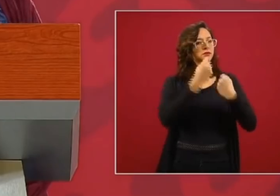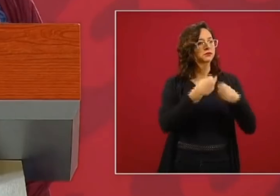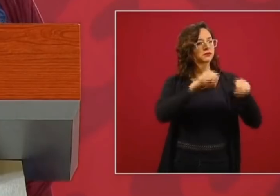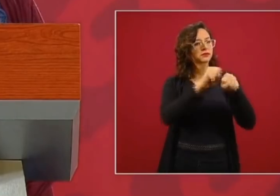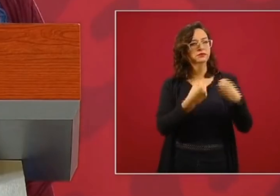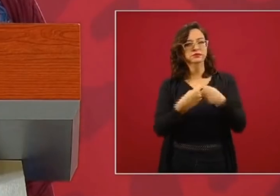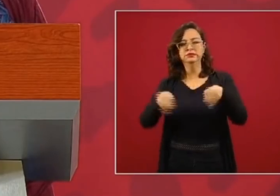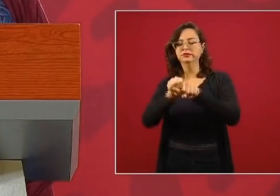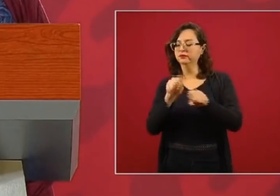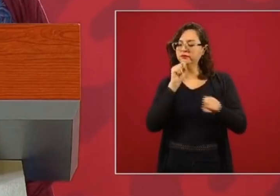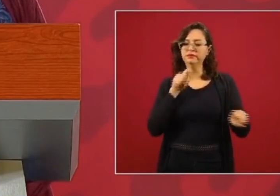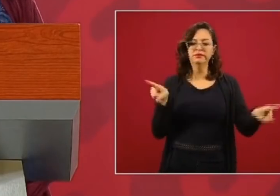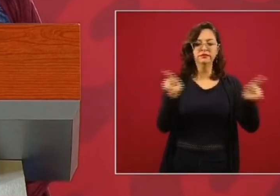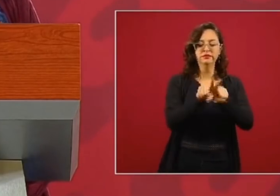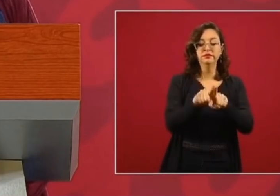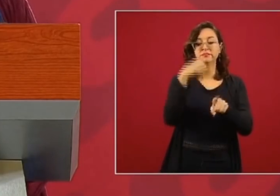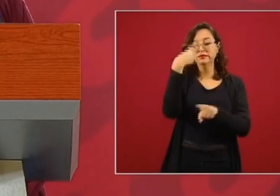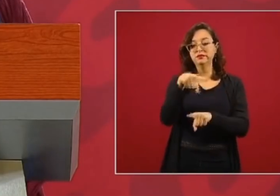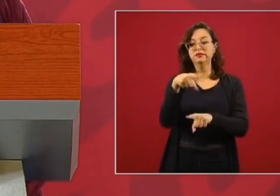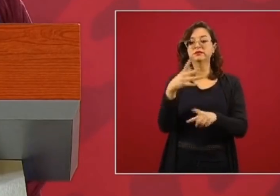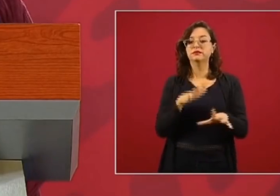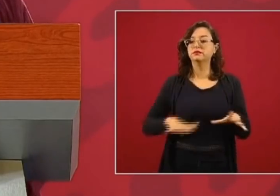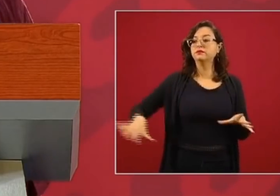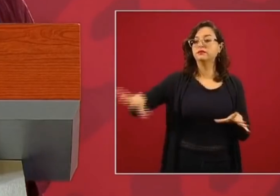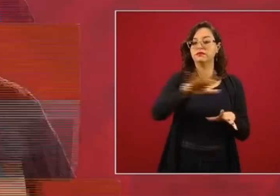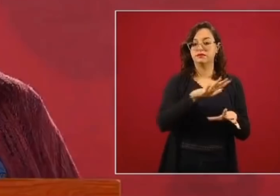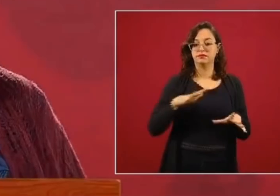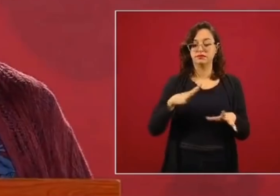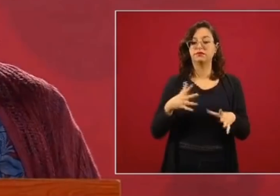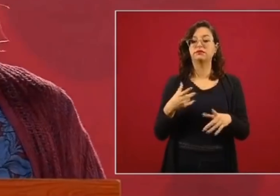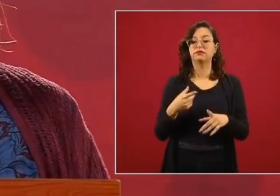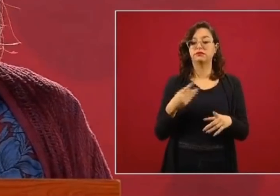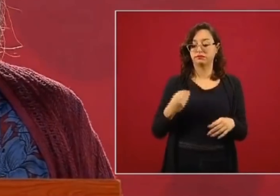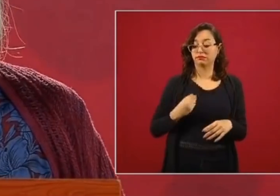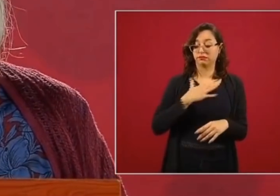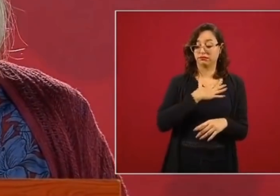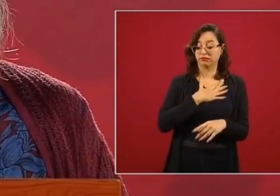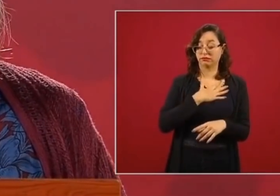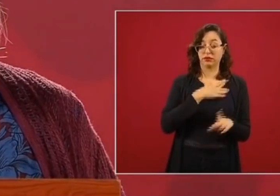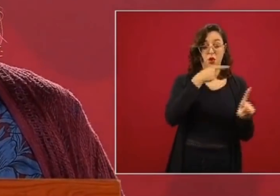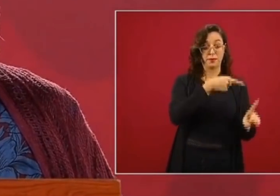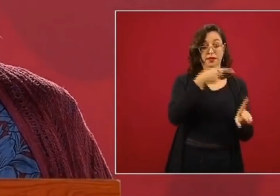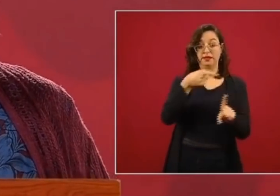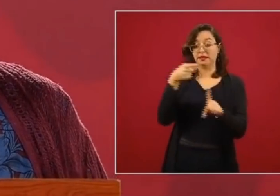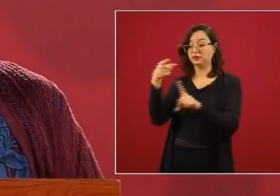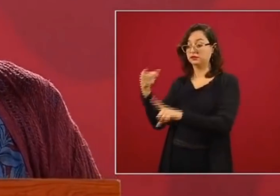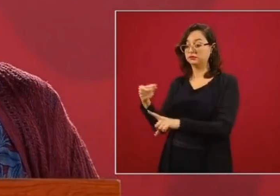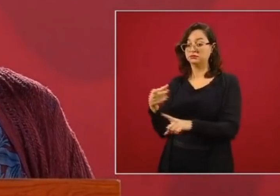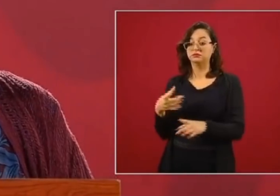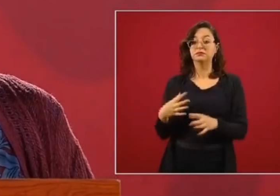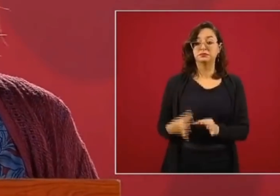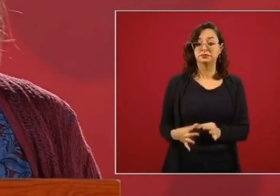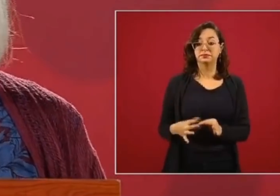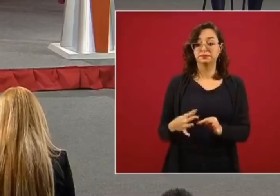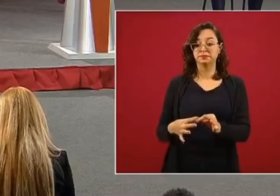con los objetivos de alcanzar el desarrollo y bienestar promovidos por este gobierno. Voy a